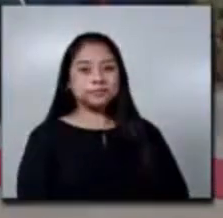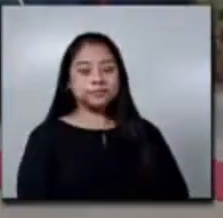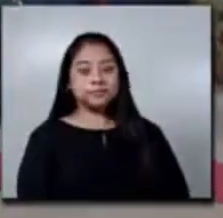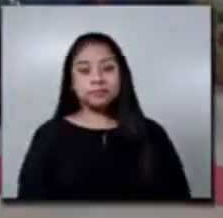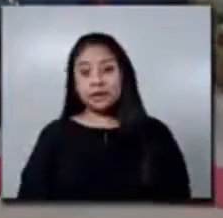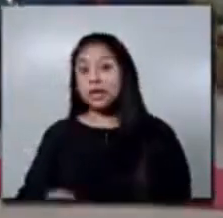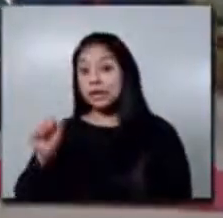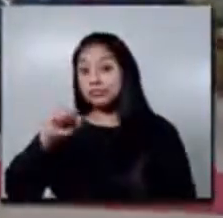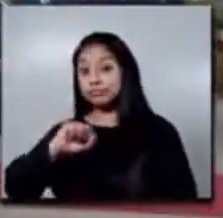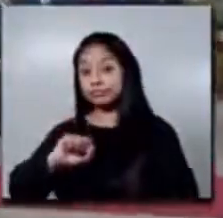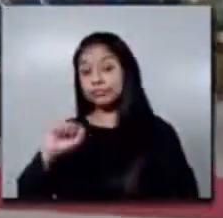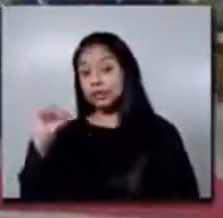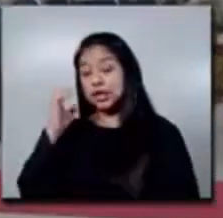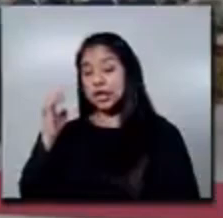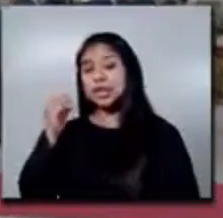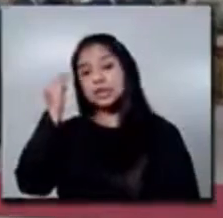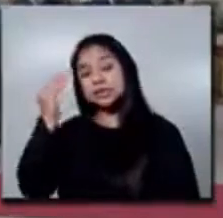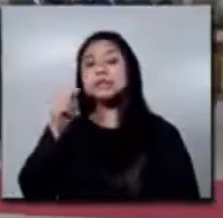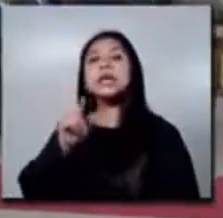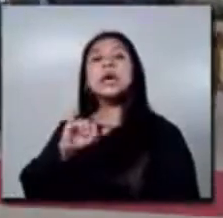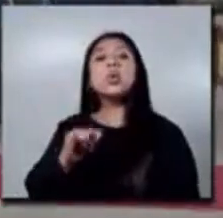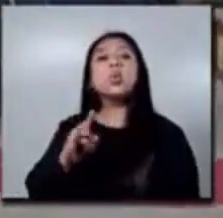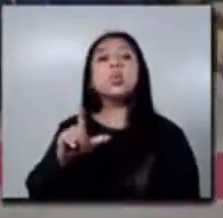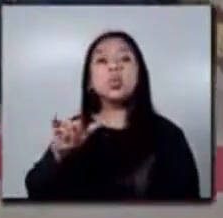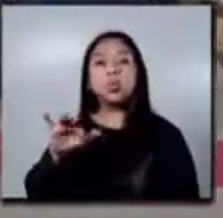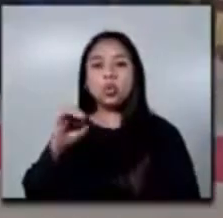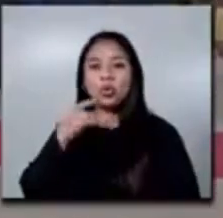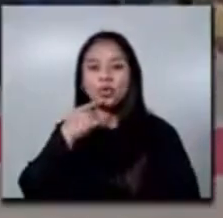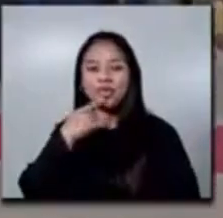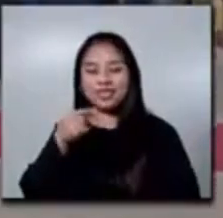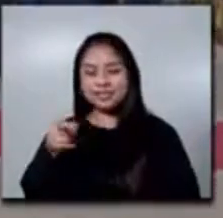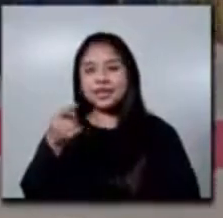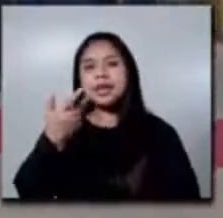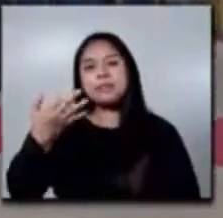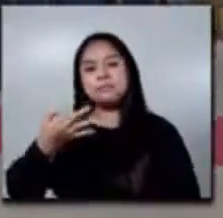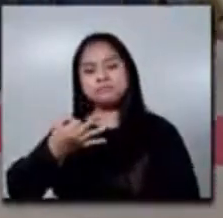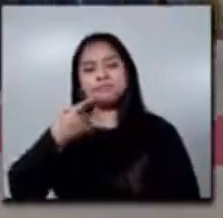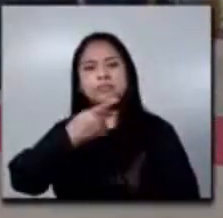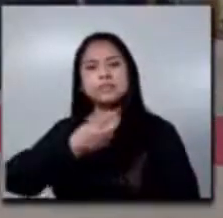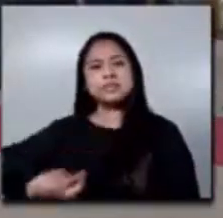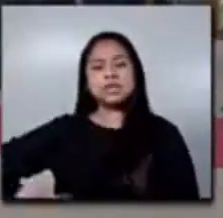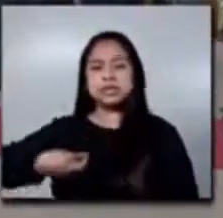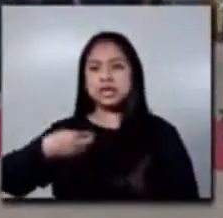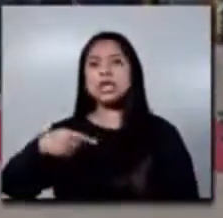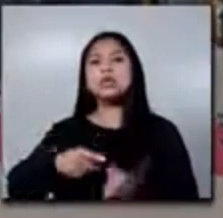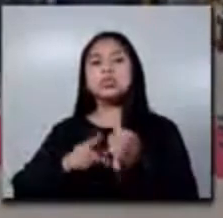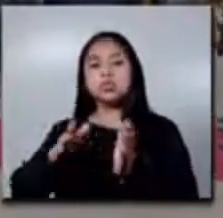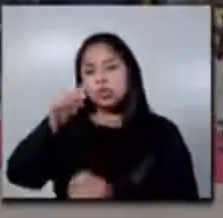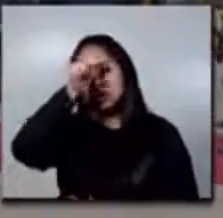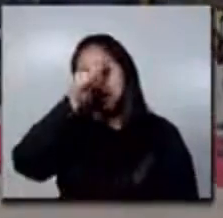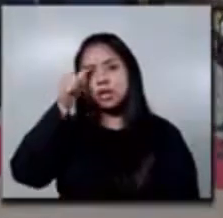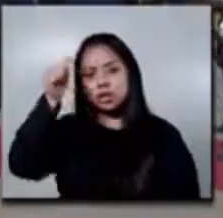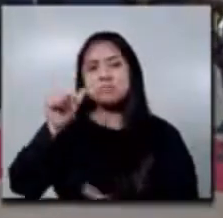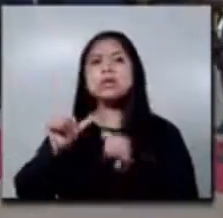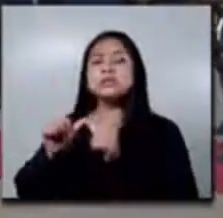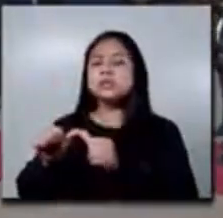Así es, Elizabeth, pues podemos observar cómo el excelentísimo señor presidente de la República, el doctor Alejandro Yamatei,